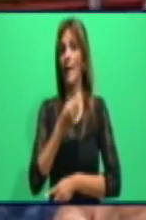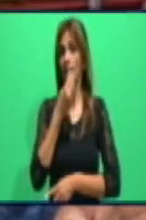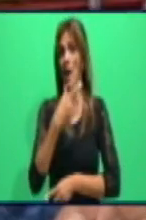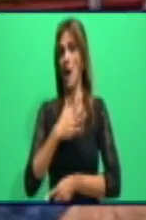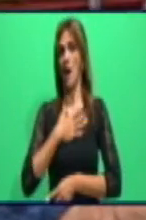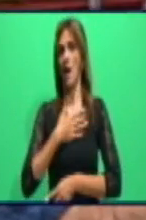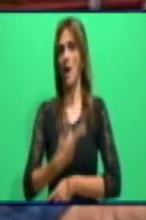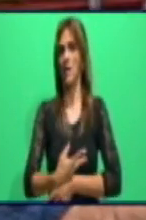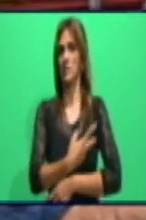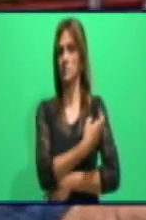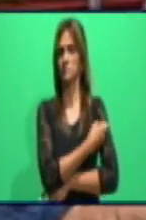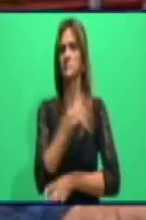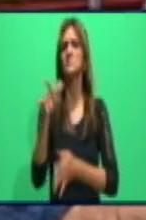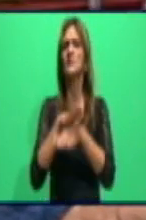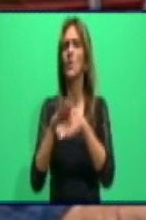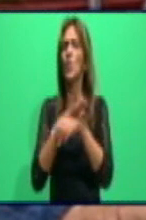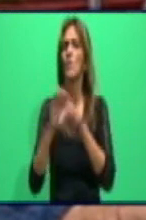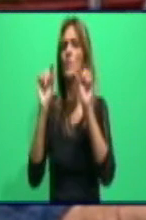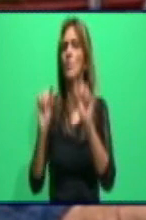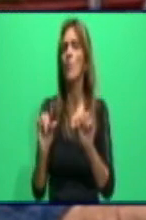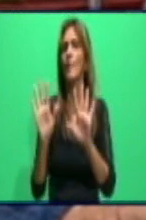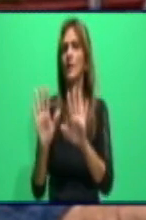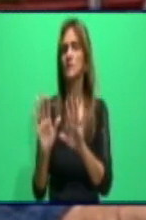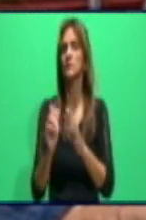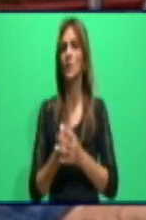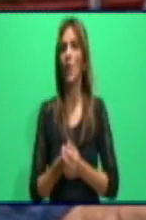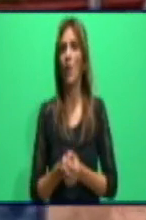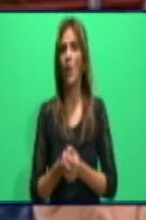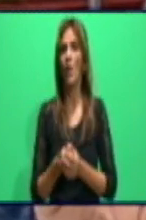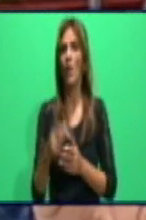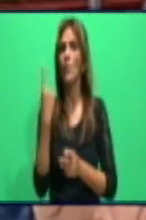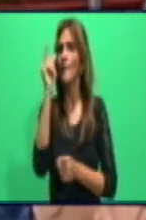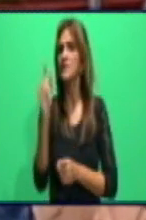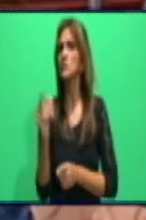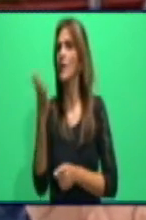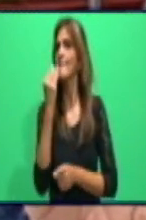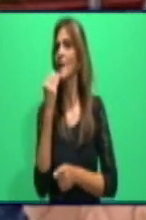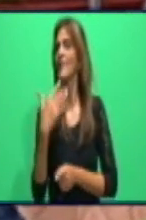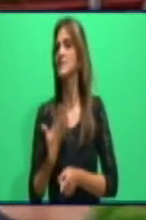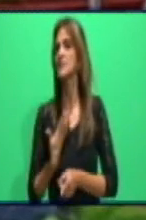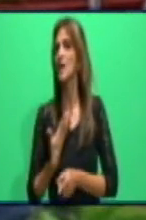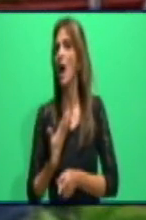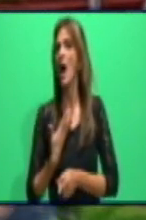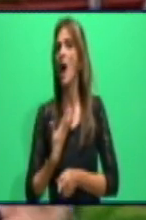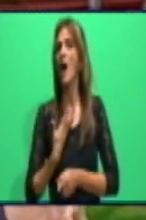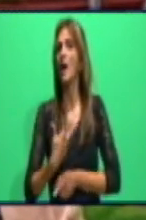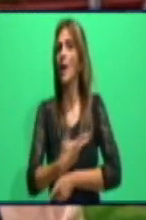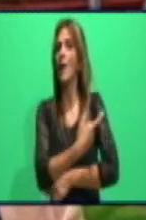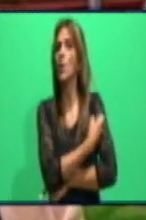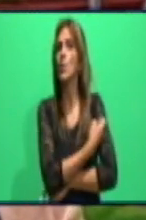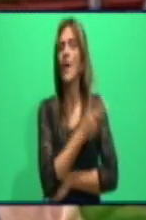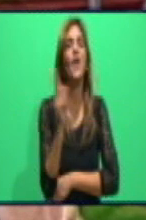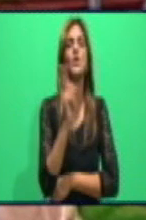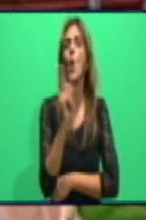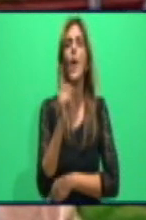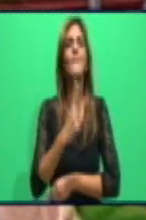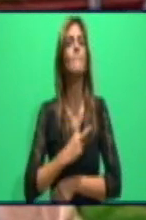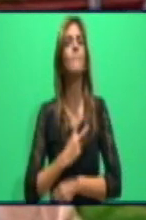porque alguien me abordó antes de llegar al telecentro y me decía no es voluntario porque los escogieron